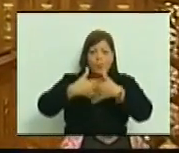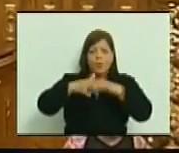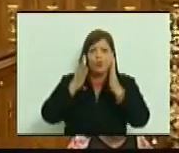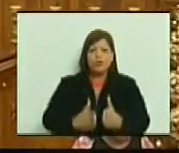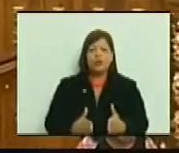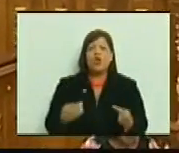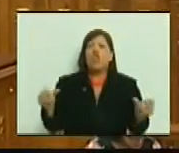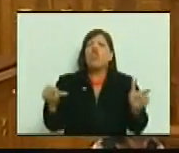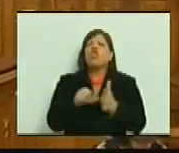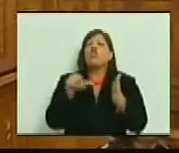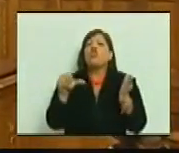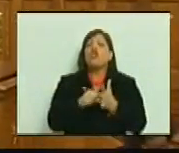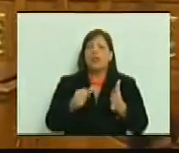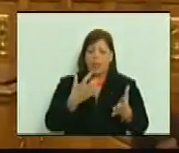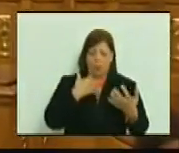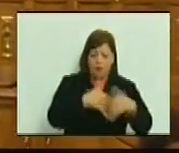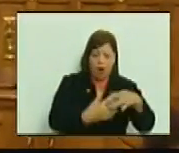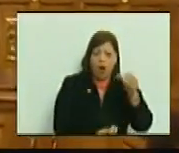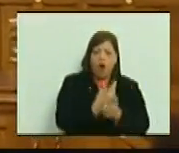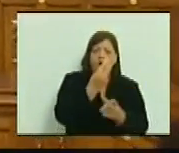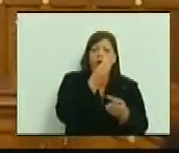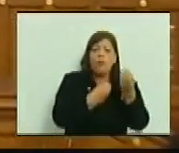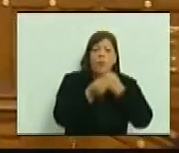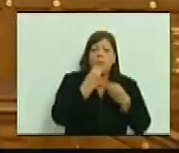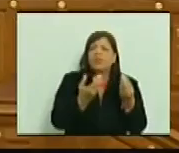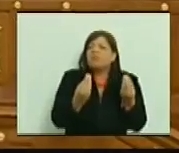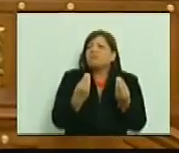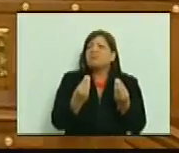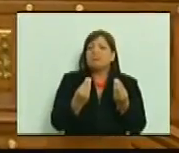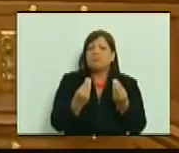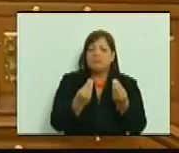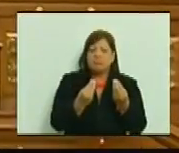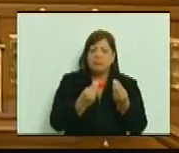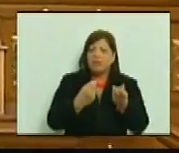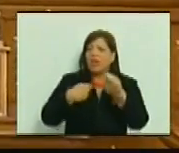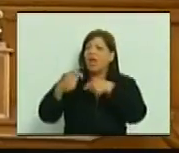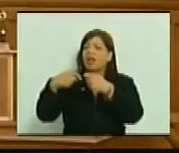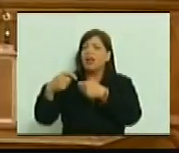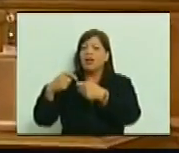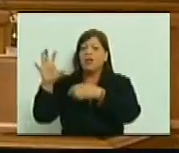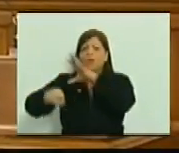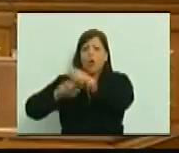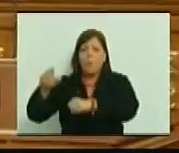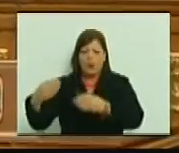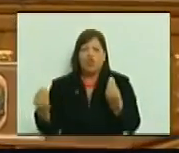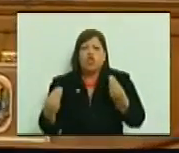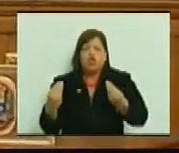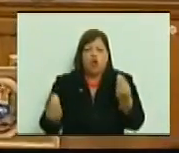¿Dónde arriman los productores? ¿Quién le garantiza que todo lo que se produzca se les compra?